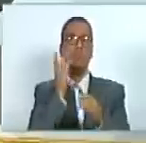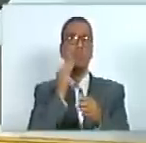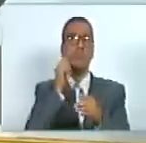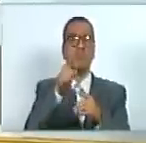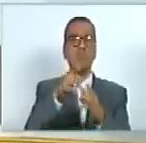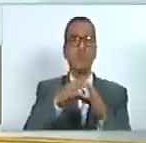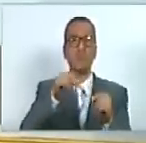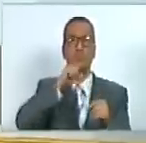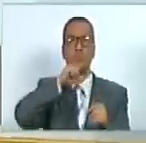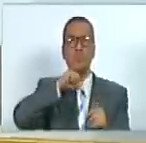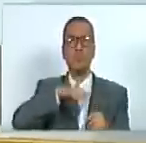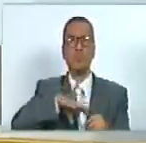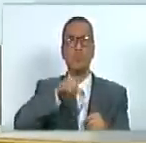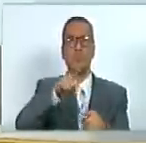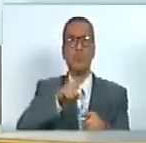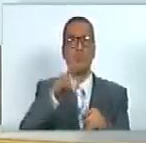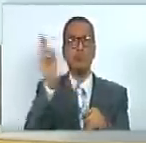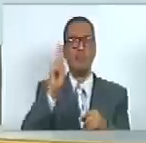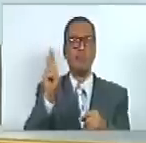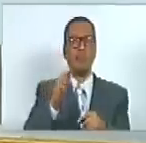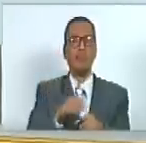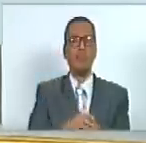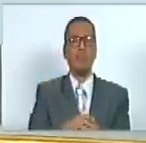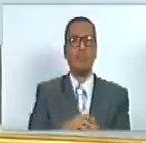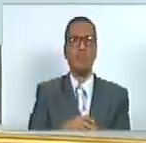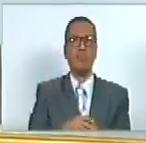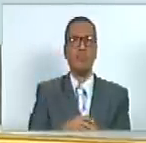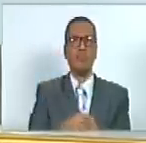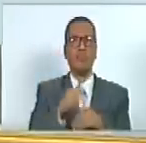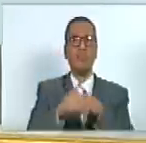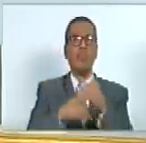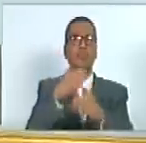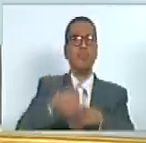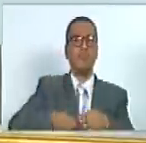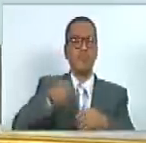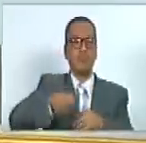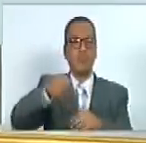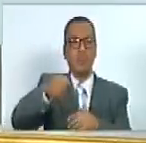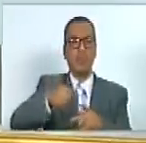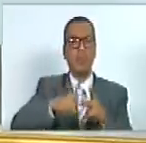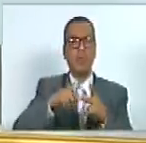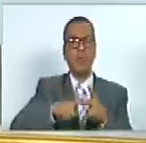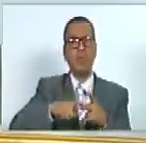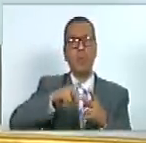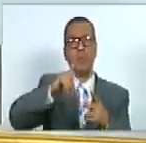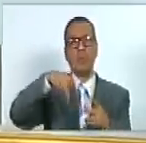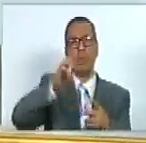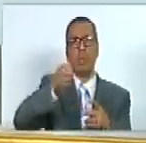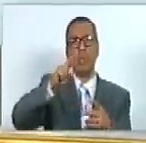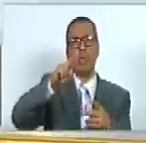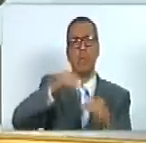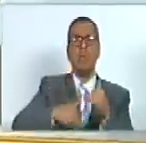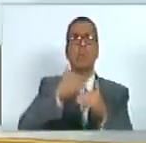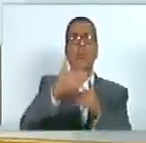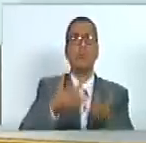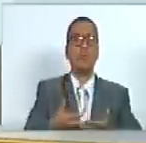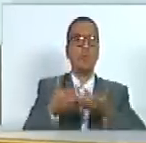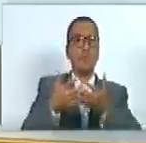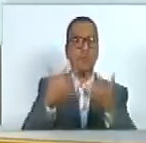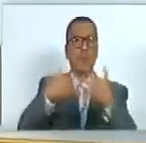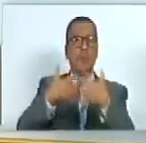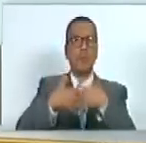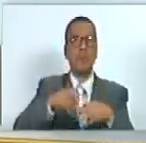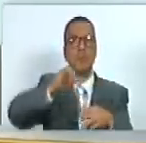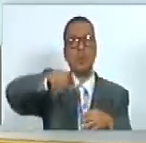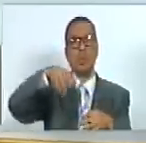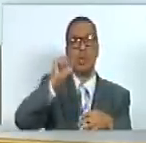de la historia republicana. Trasciende las maletas que se llevó Pérez Jiménez, trasciende la entrega de la industria petrolera de